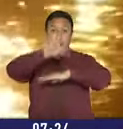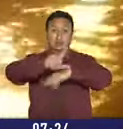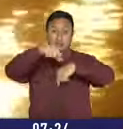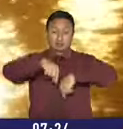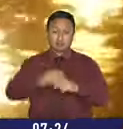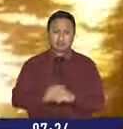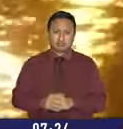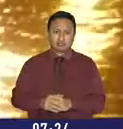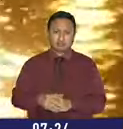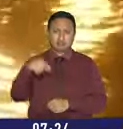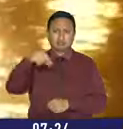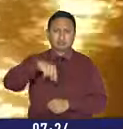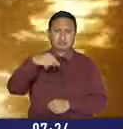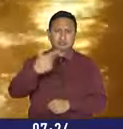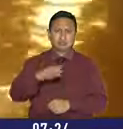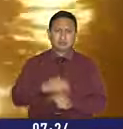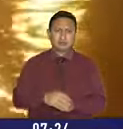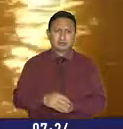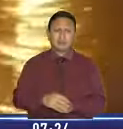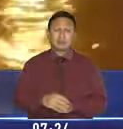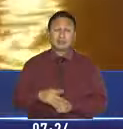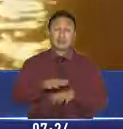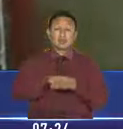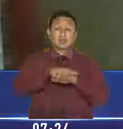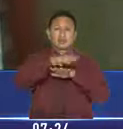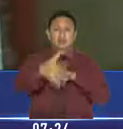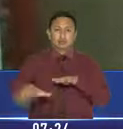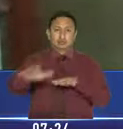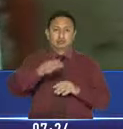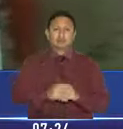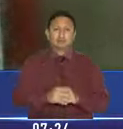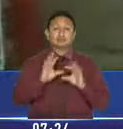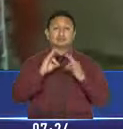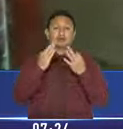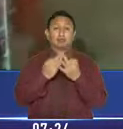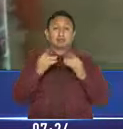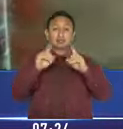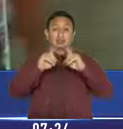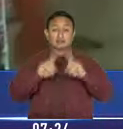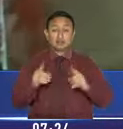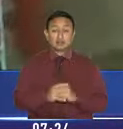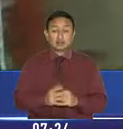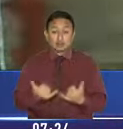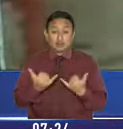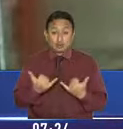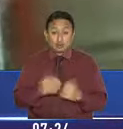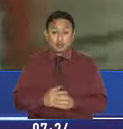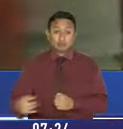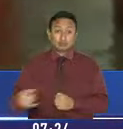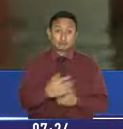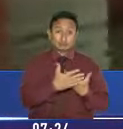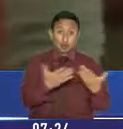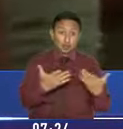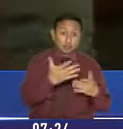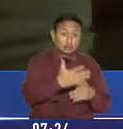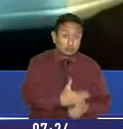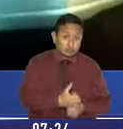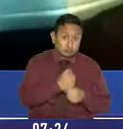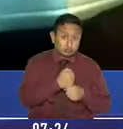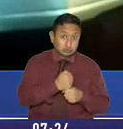estero Orienco. Varias familias apenas y lograron rescatar unos cuantos electrodomésticos. La furia